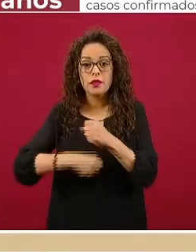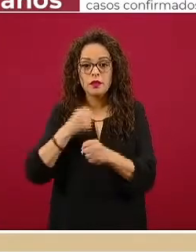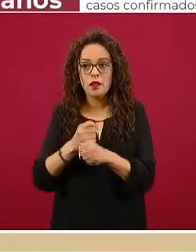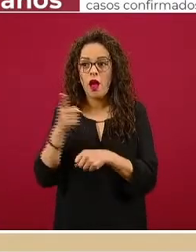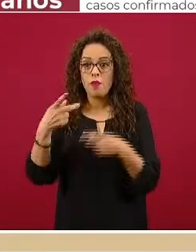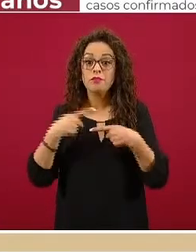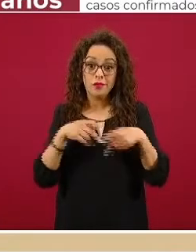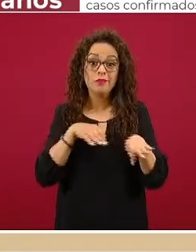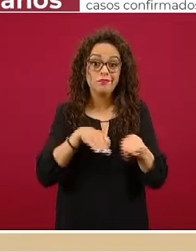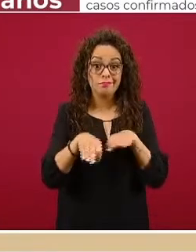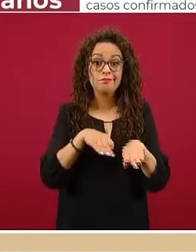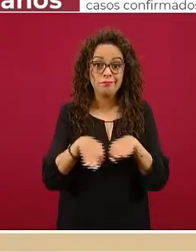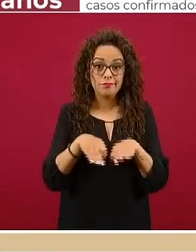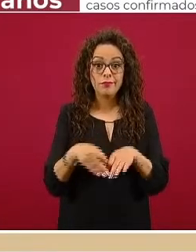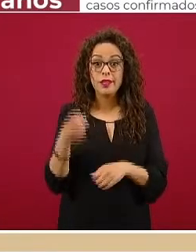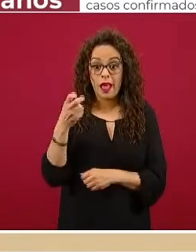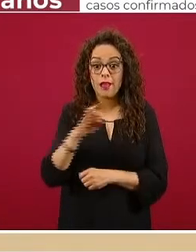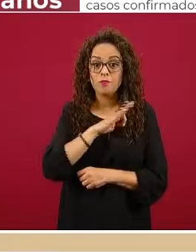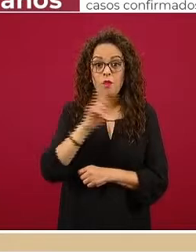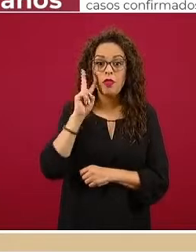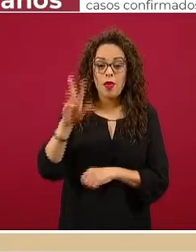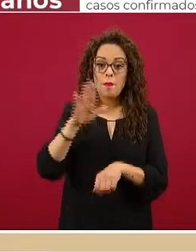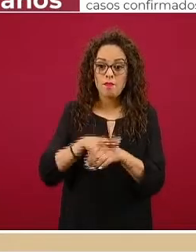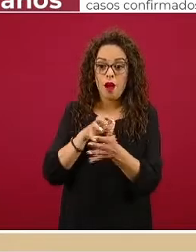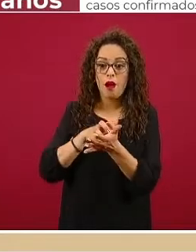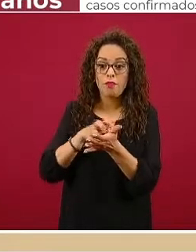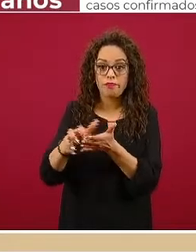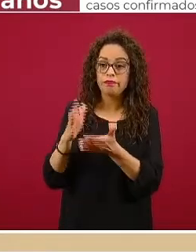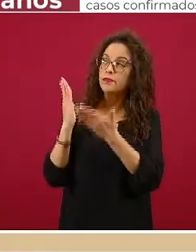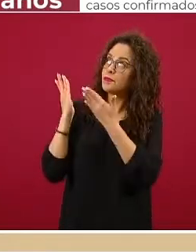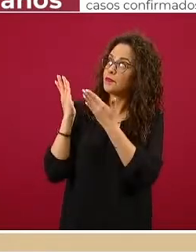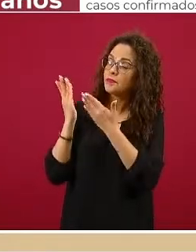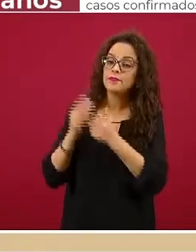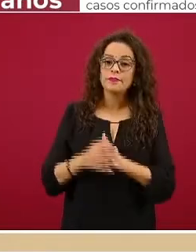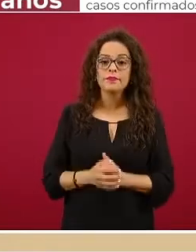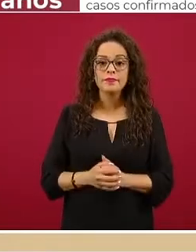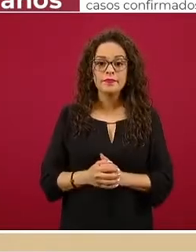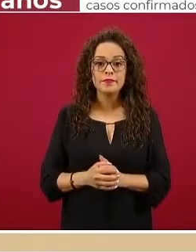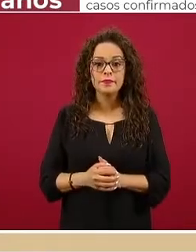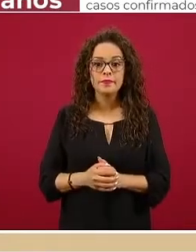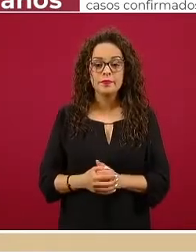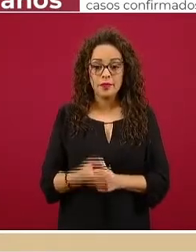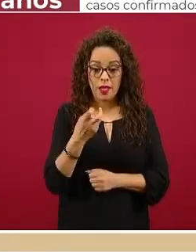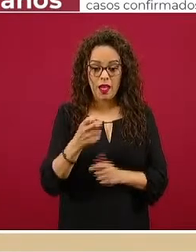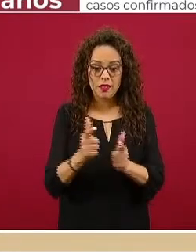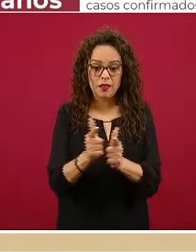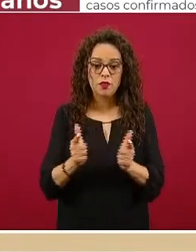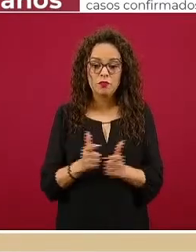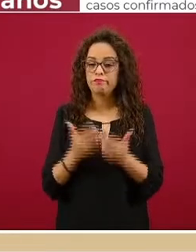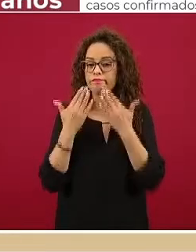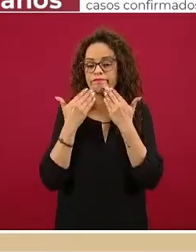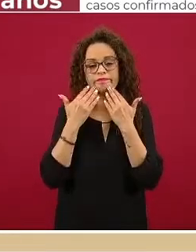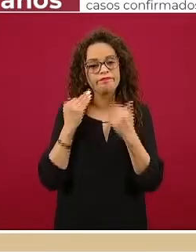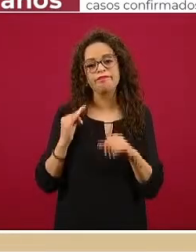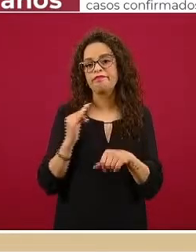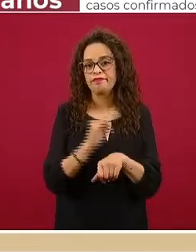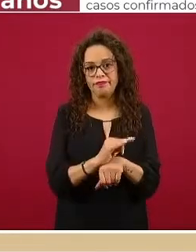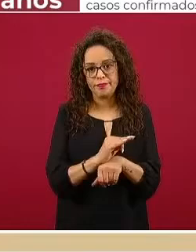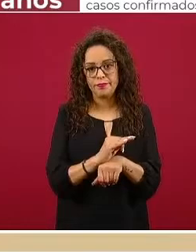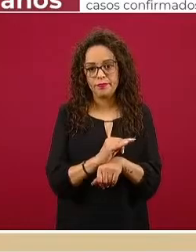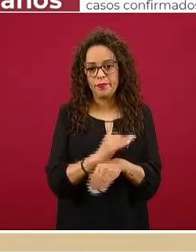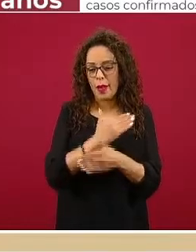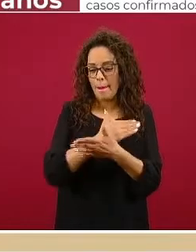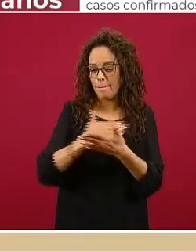años. Allí está distribuida los casos confirmados para este grupo vulnerable, teniendo la mediana de